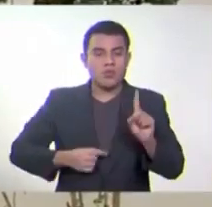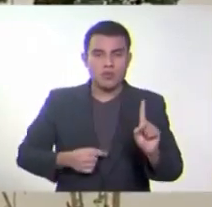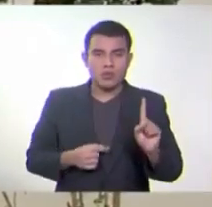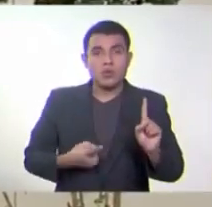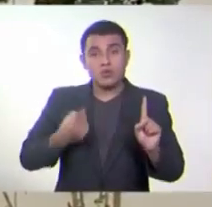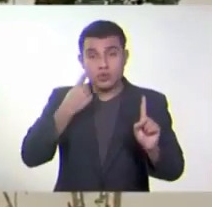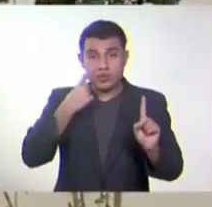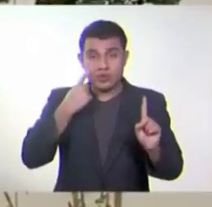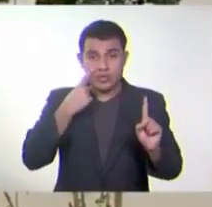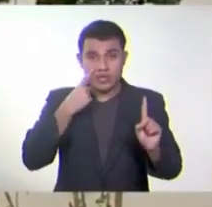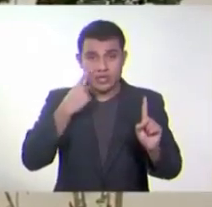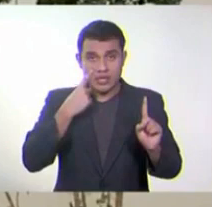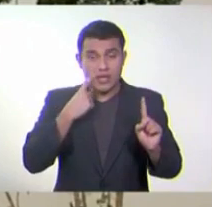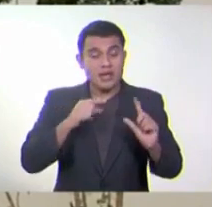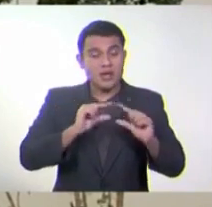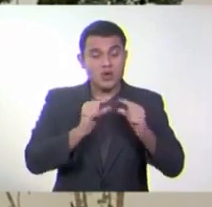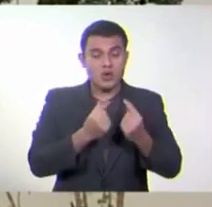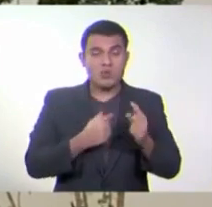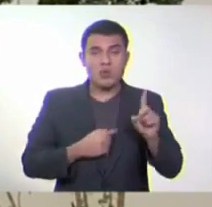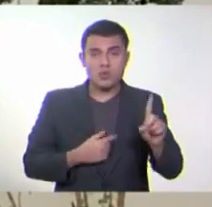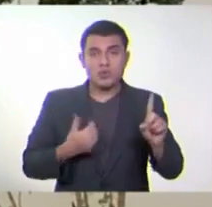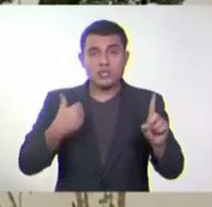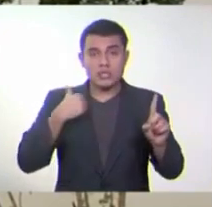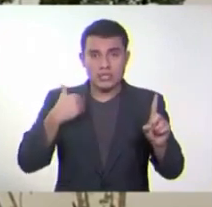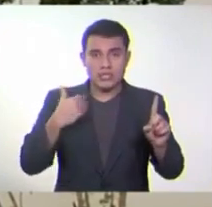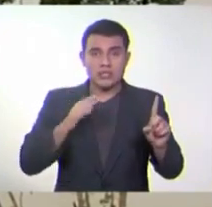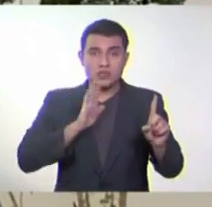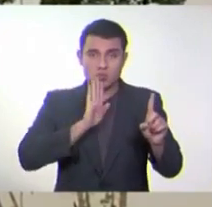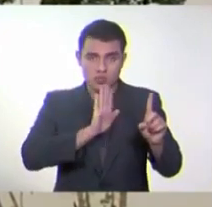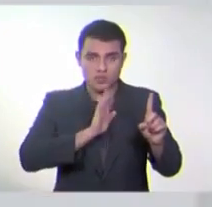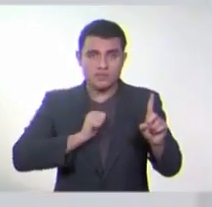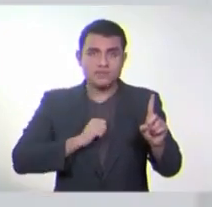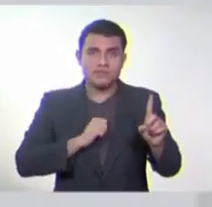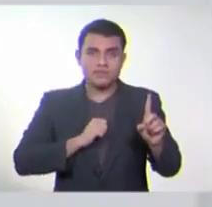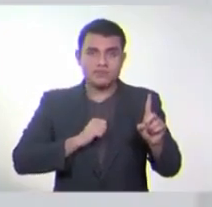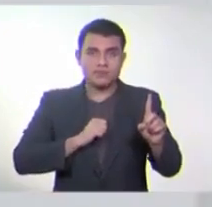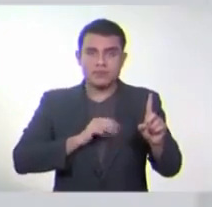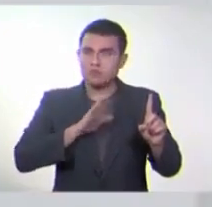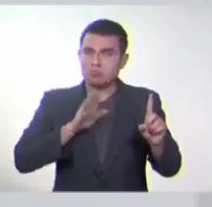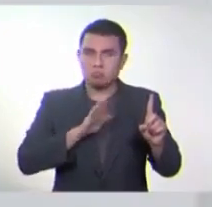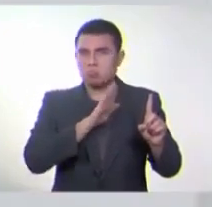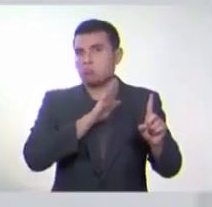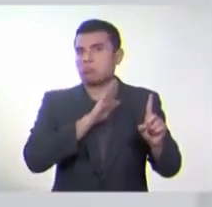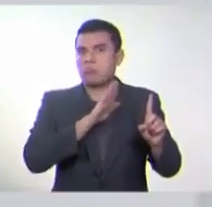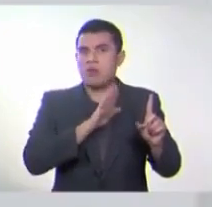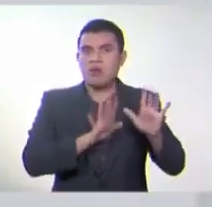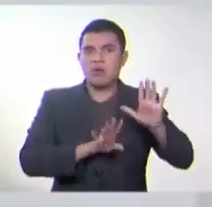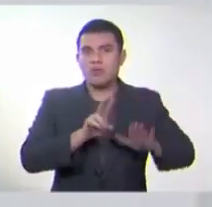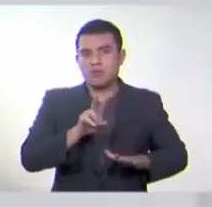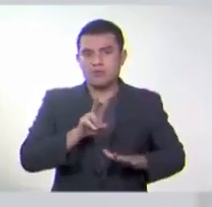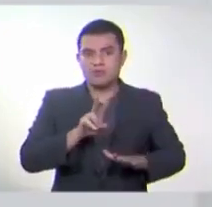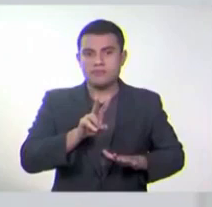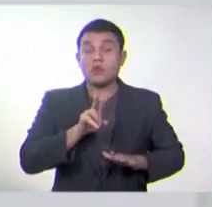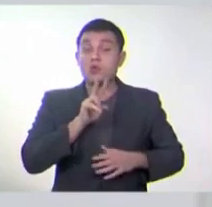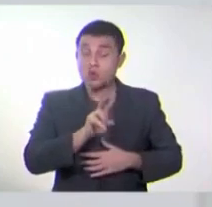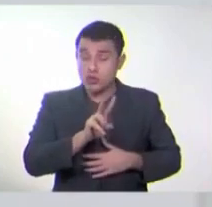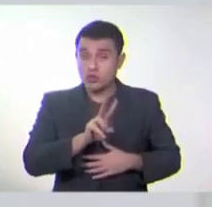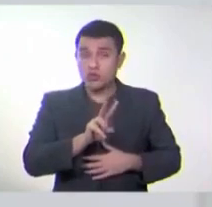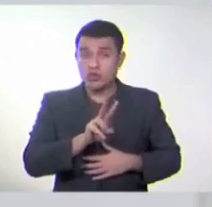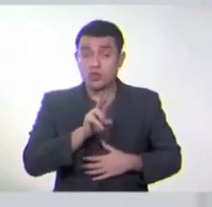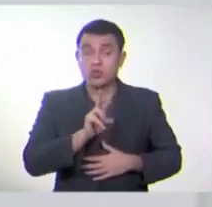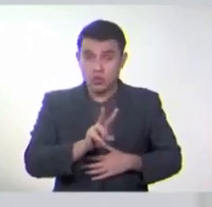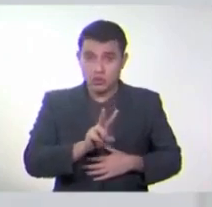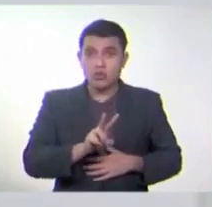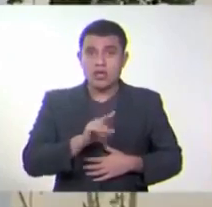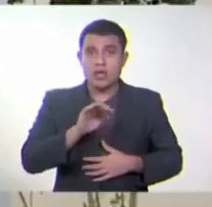donde el bloque S tiene su capa completa con 2 electrones. Pasamos